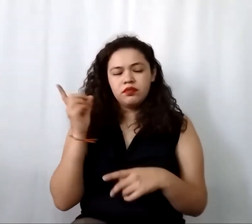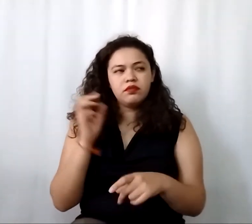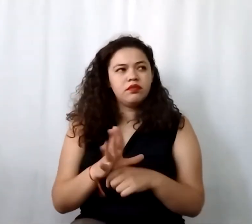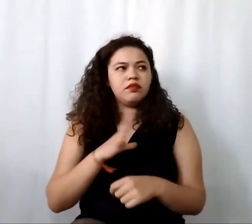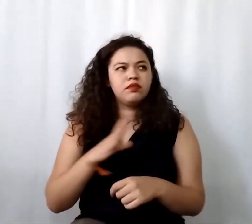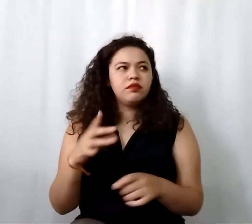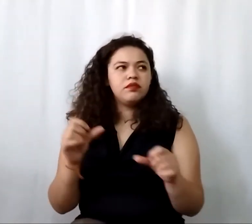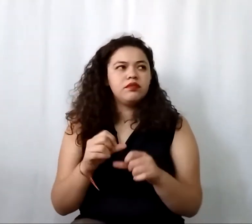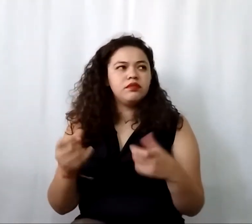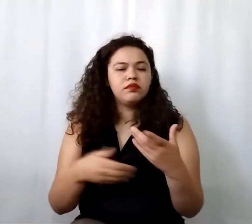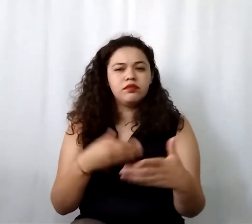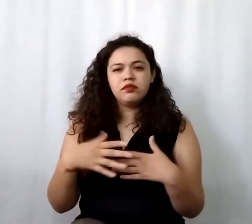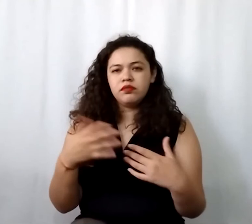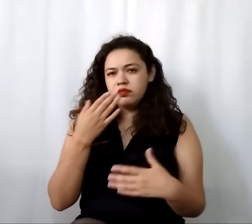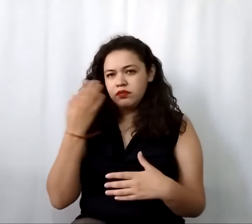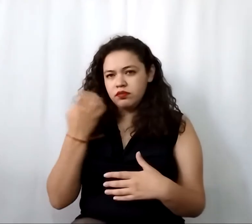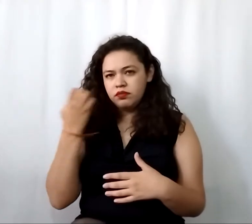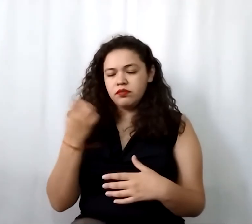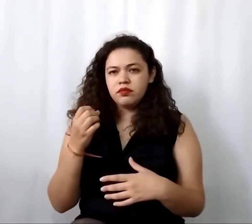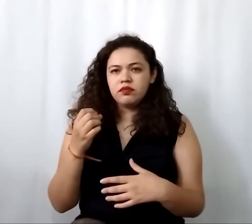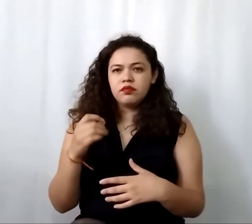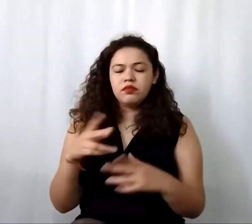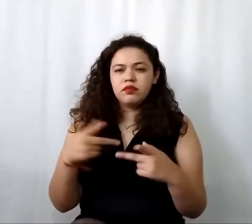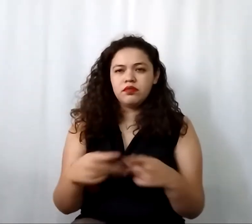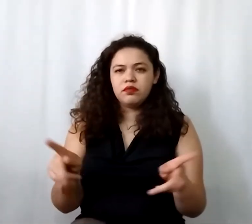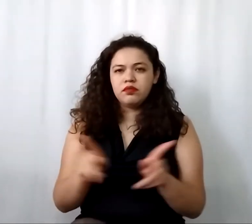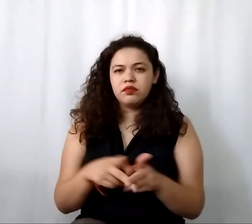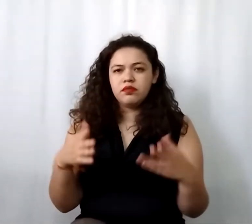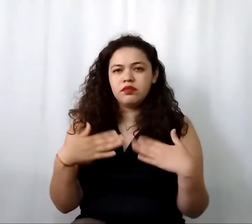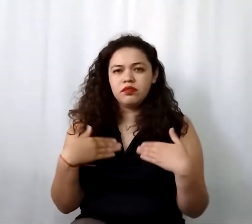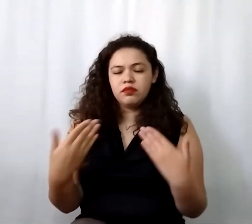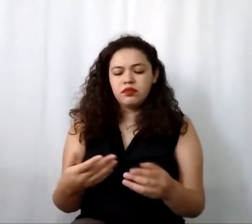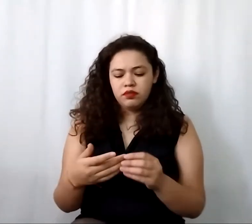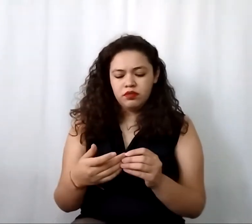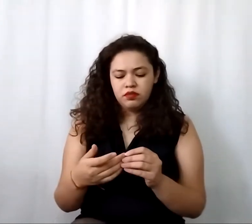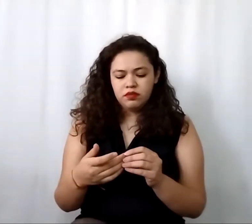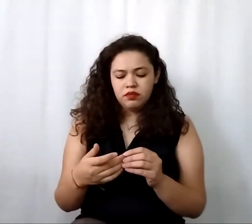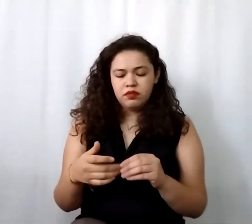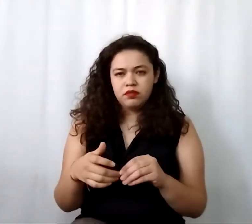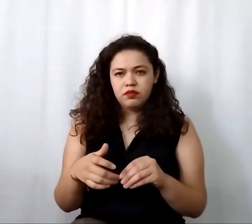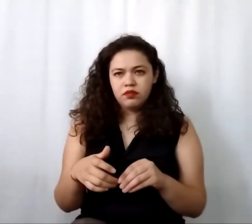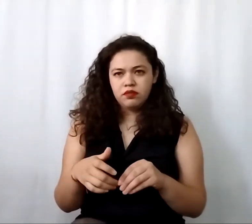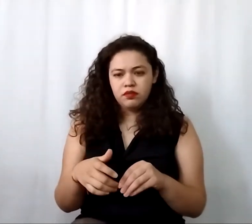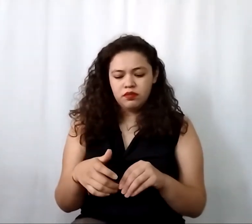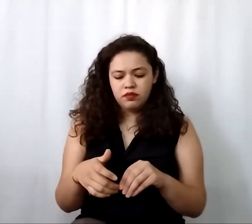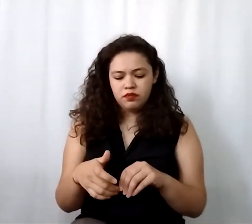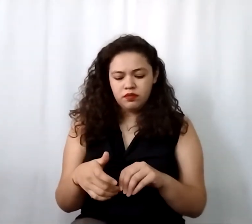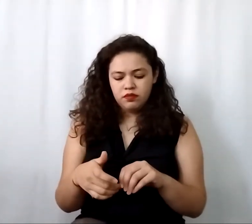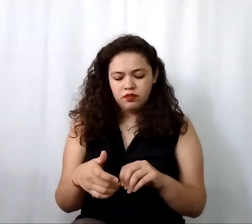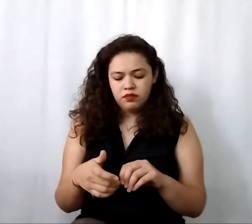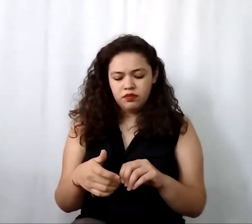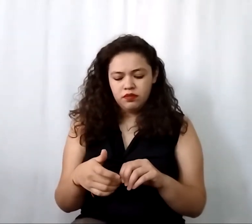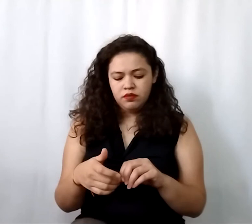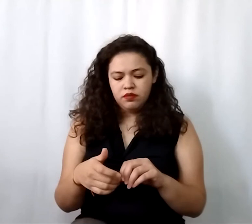descripción, área escolar, tipo de plaza confianza y objetivo, elaborar e imprimir el programa de la materia